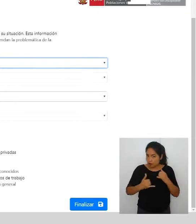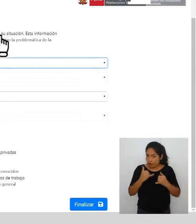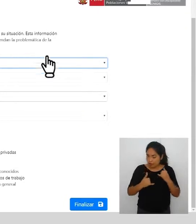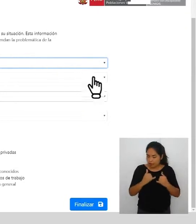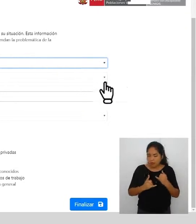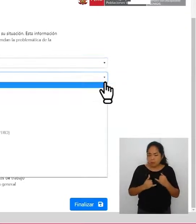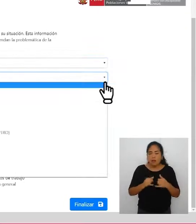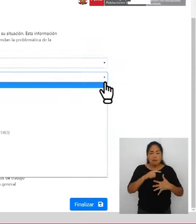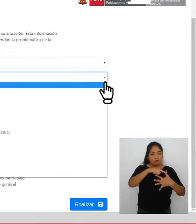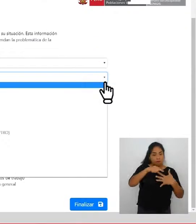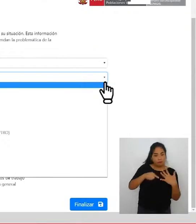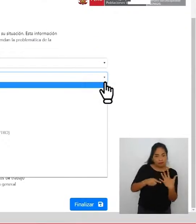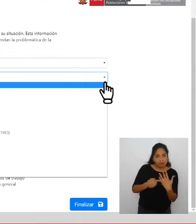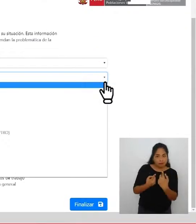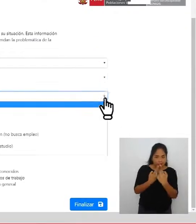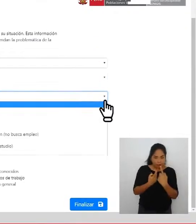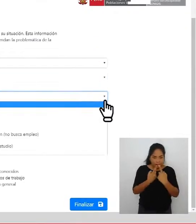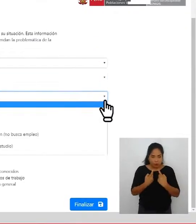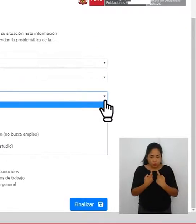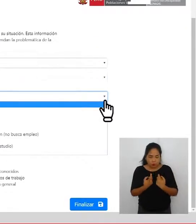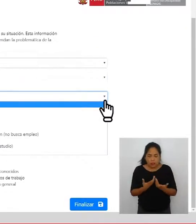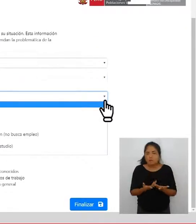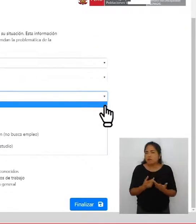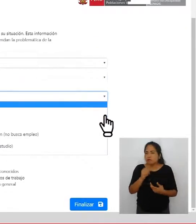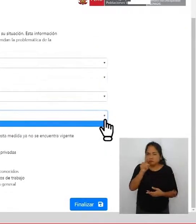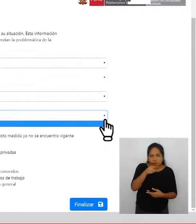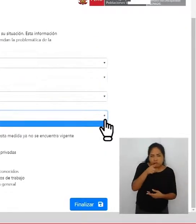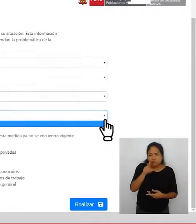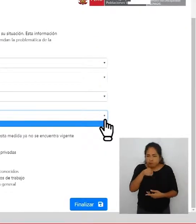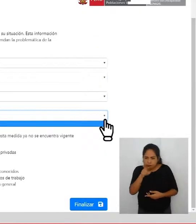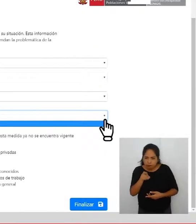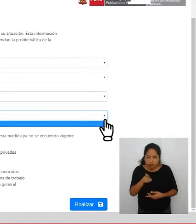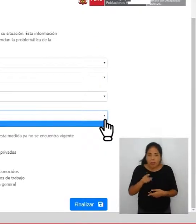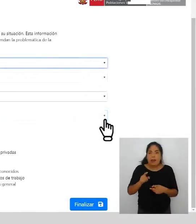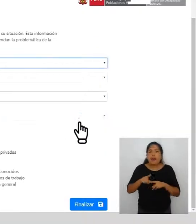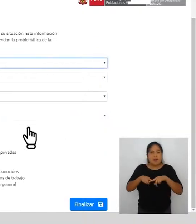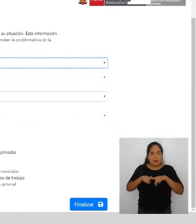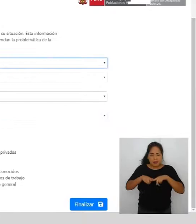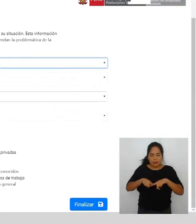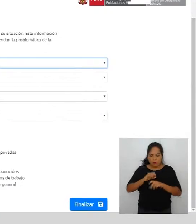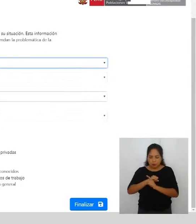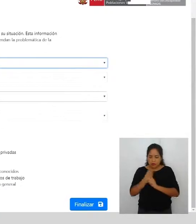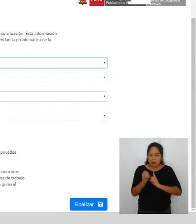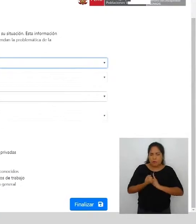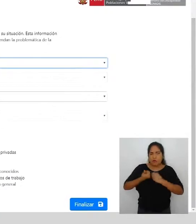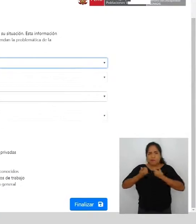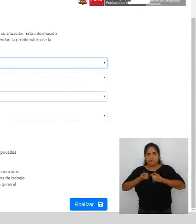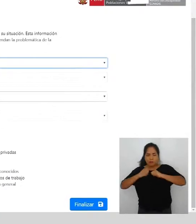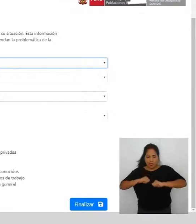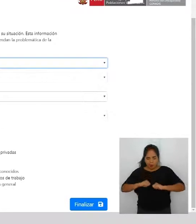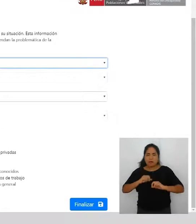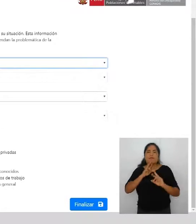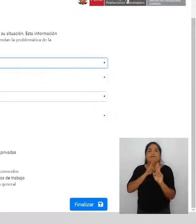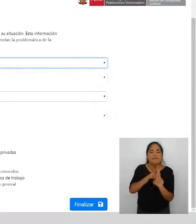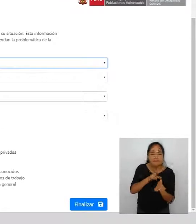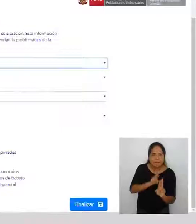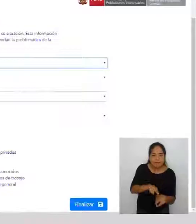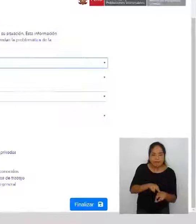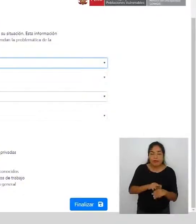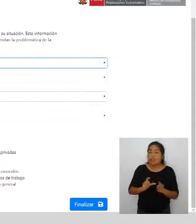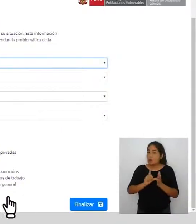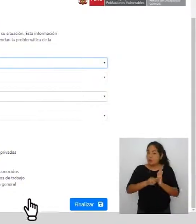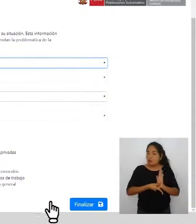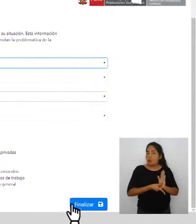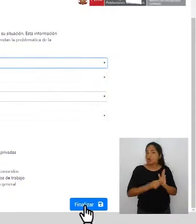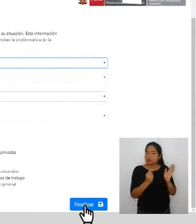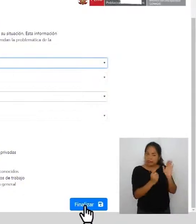finalizar, responde una breve encuesta de 5 preguntas, marcando las opciones de acuerdo a tu situación. Luego, haz clic